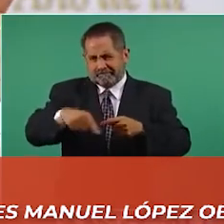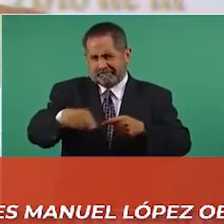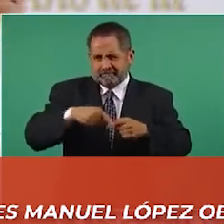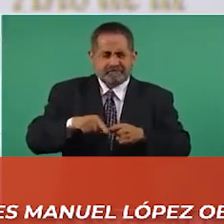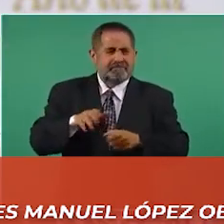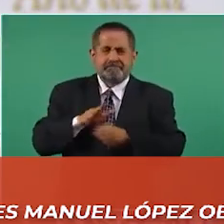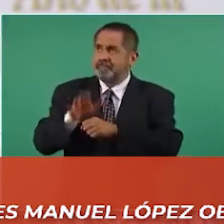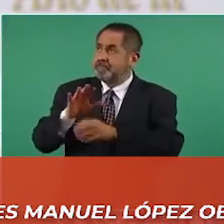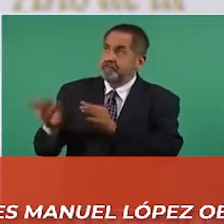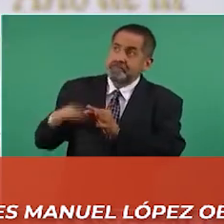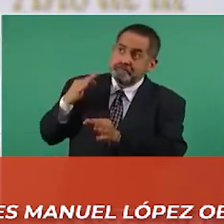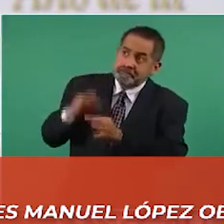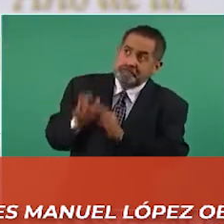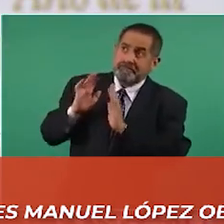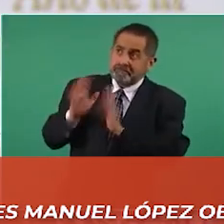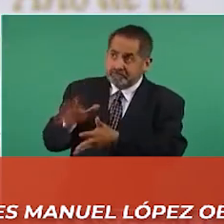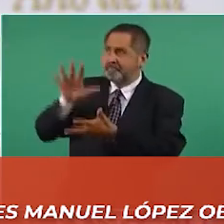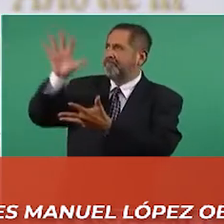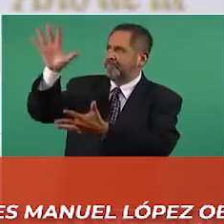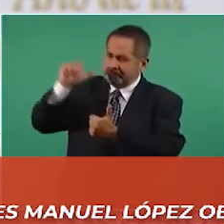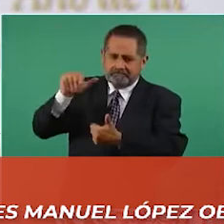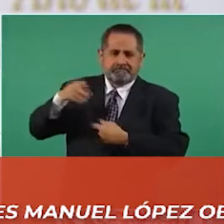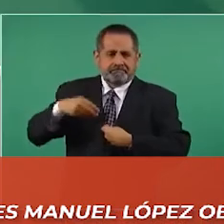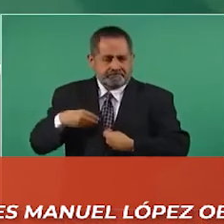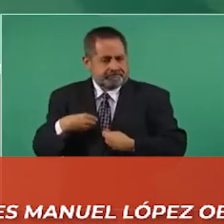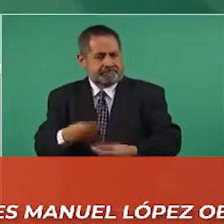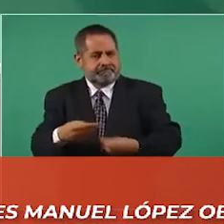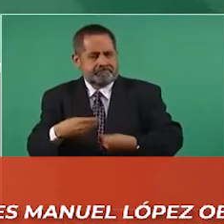lo vamos a lograr,